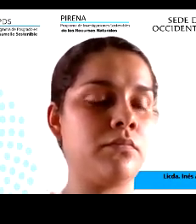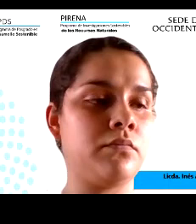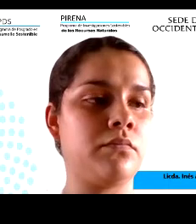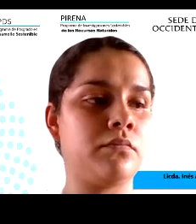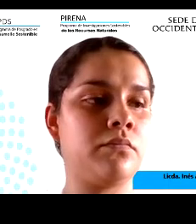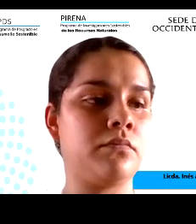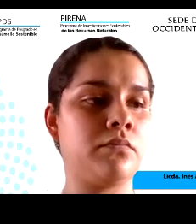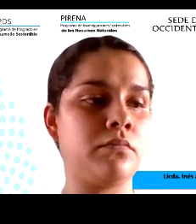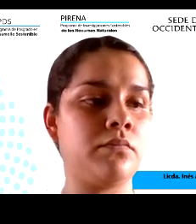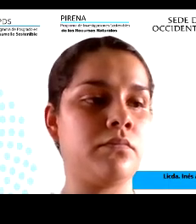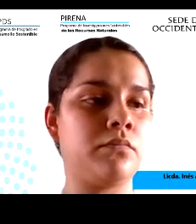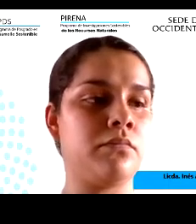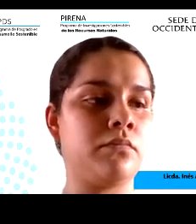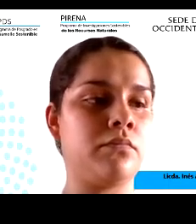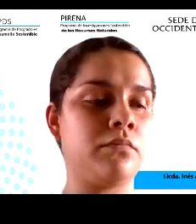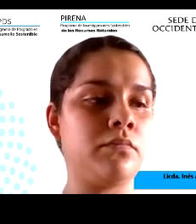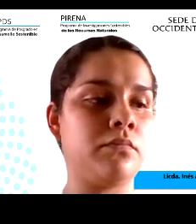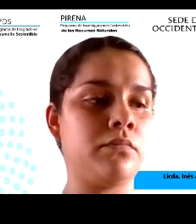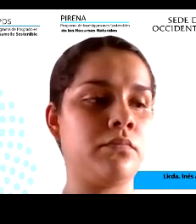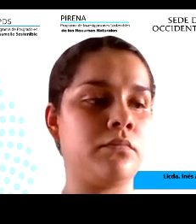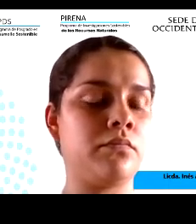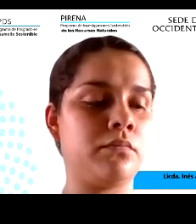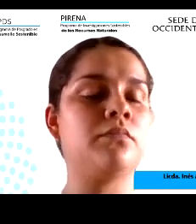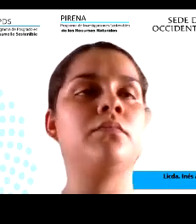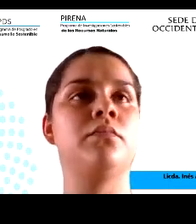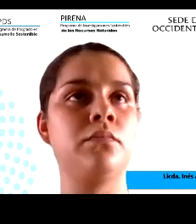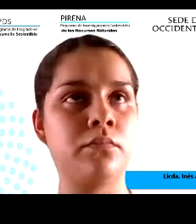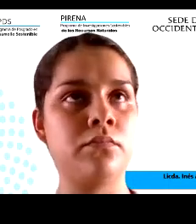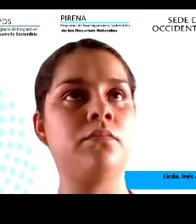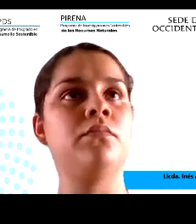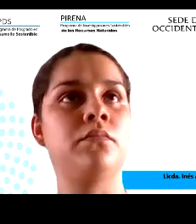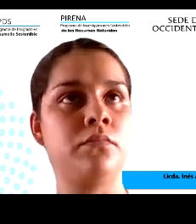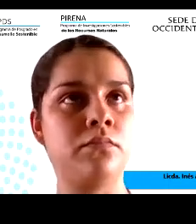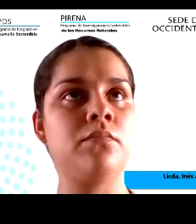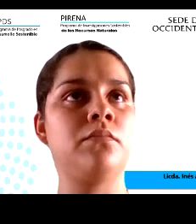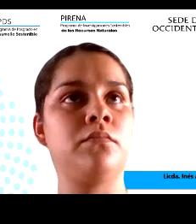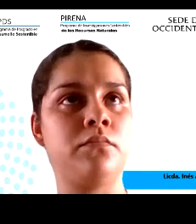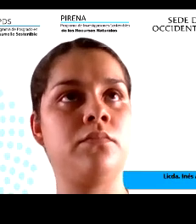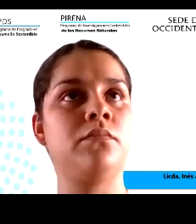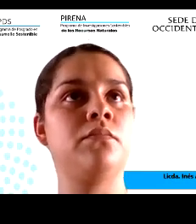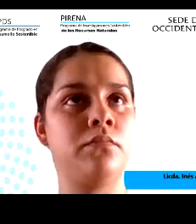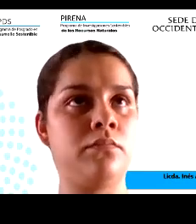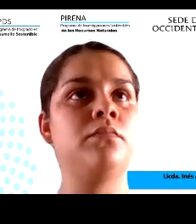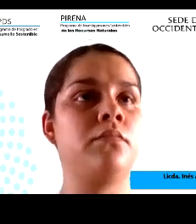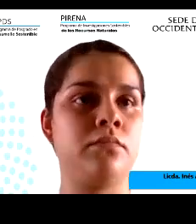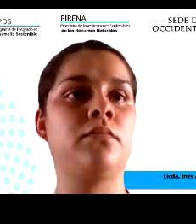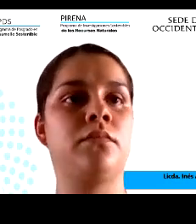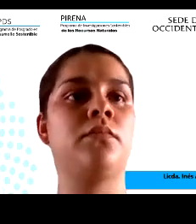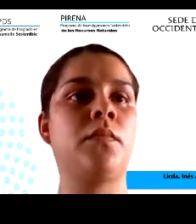logran medir proyectos cuando son lineales. Entonces, este funciona bastante también para líneas.